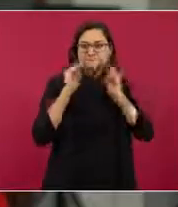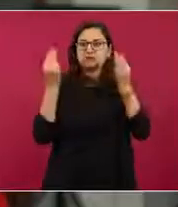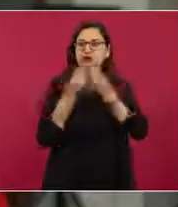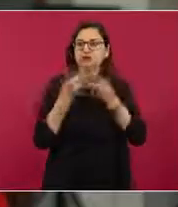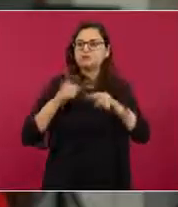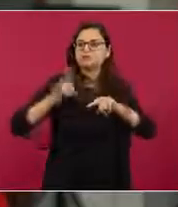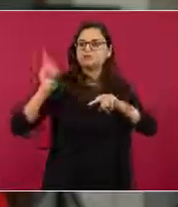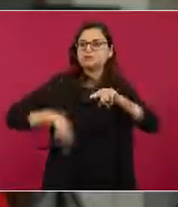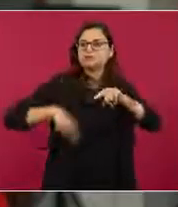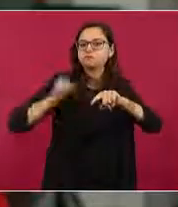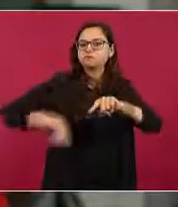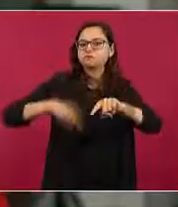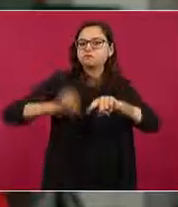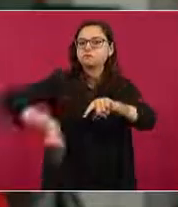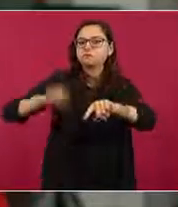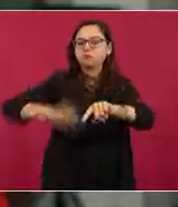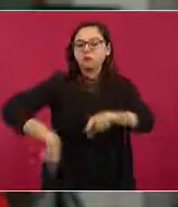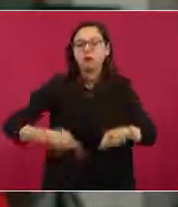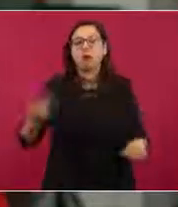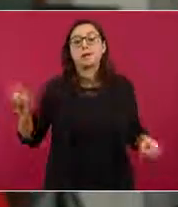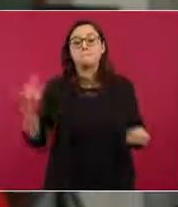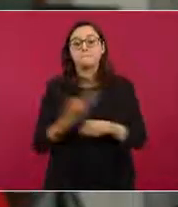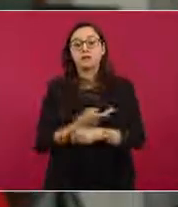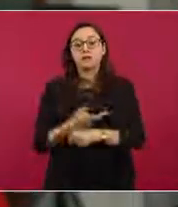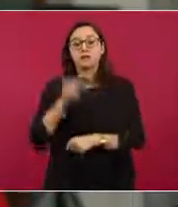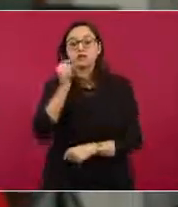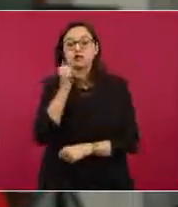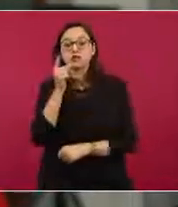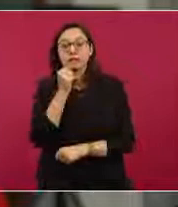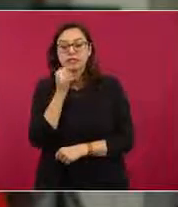Policía Estatal de Tamaulipas junto con SEDENA encontraron cámaras